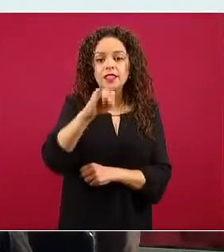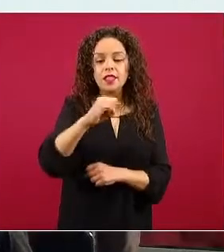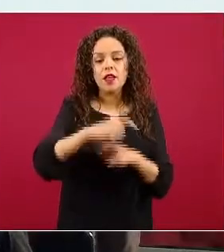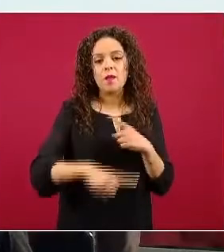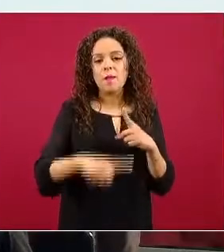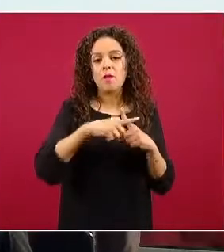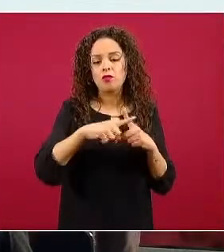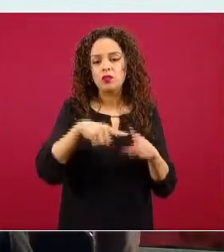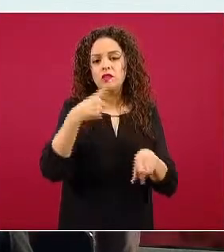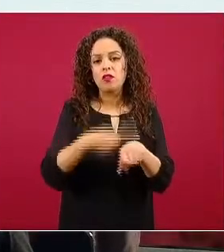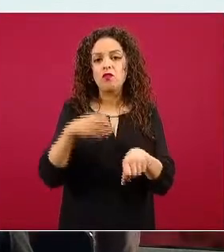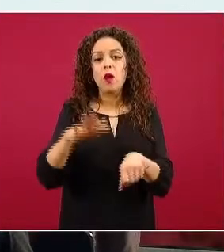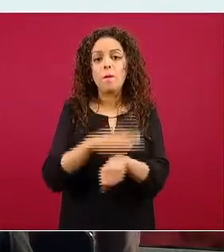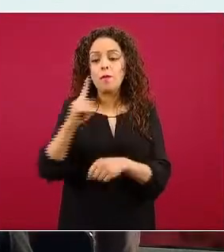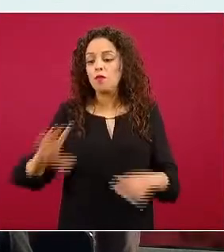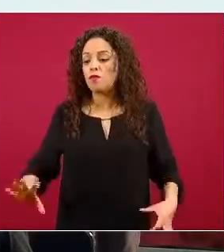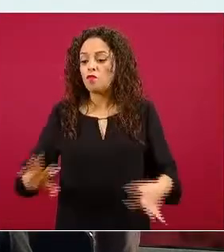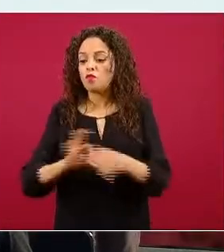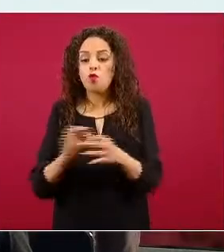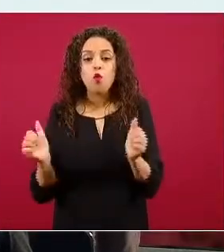asociación epidemiológica.